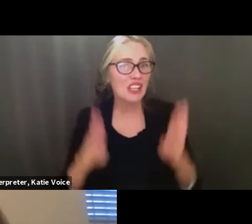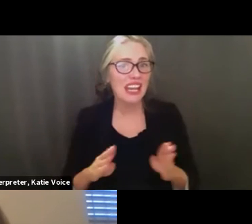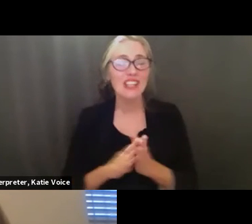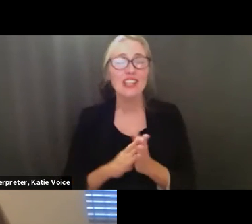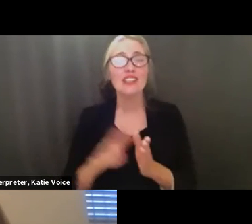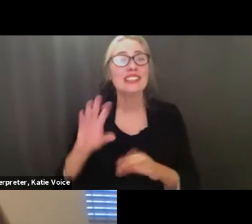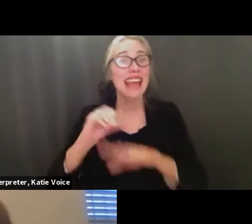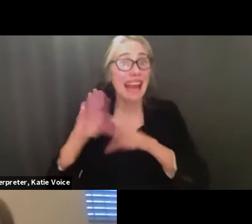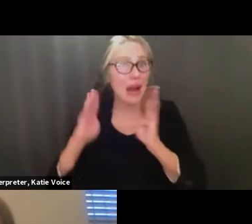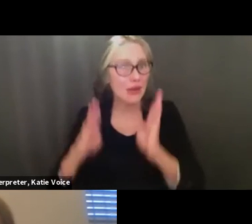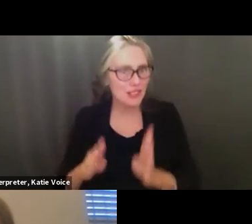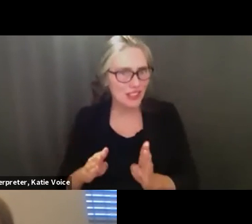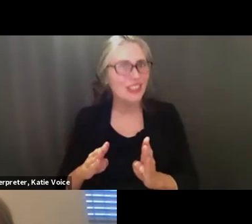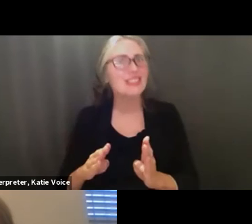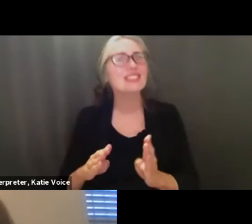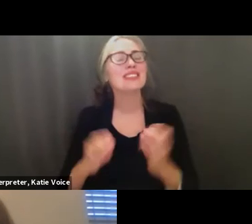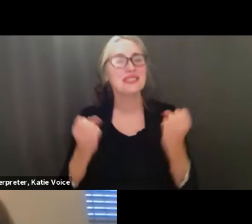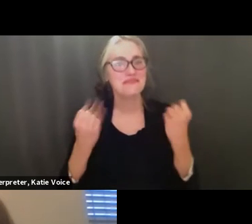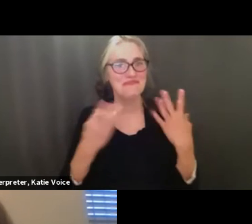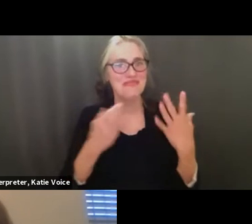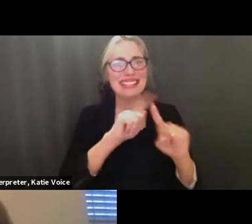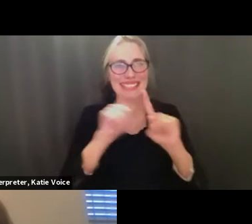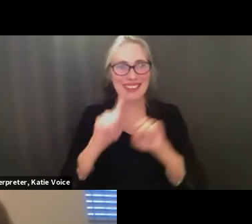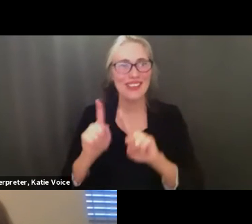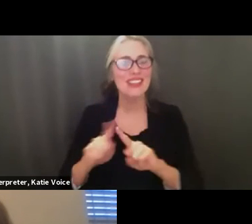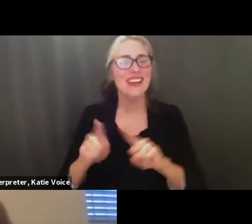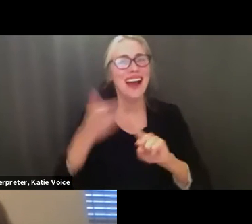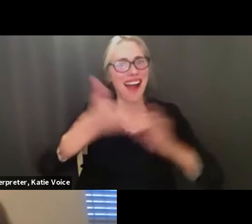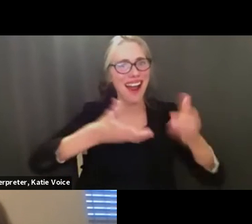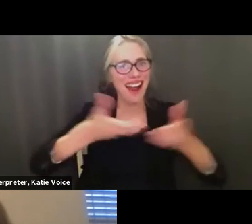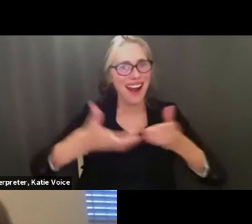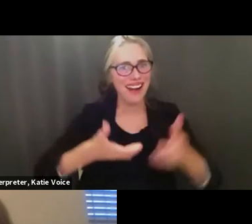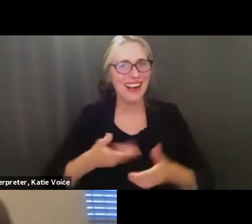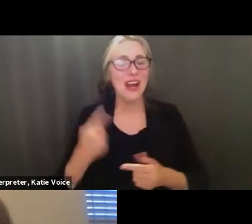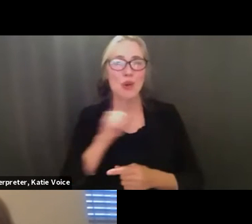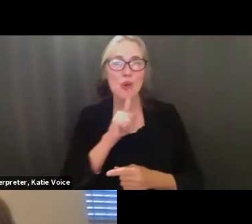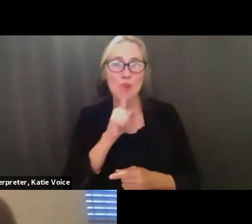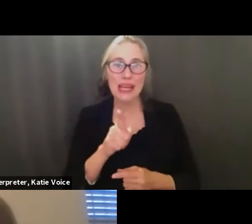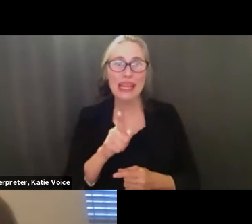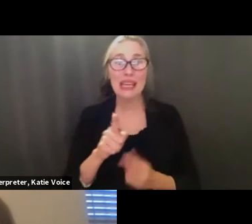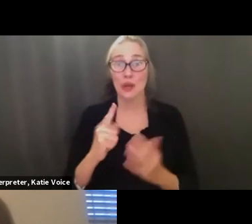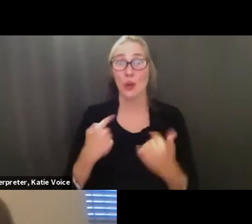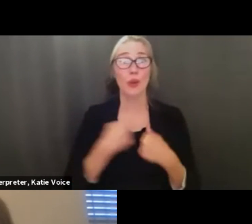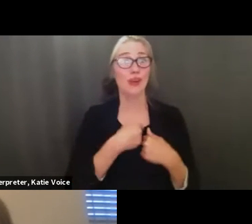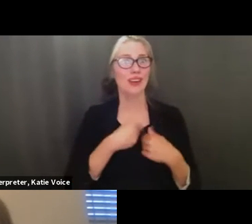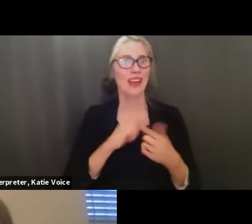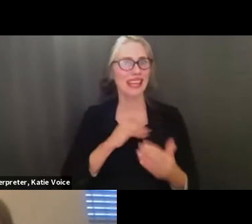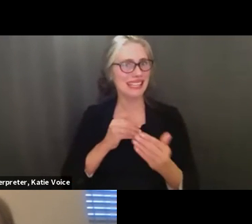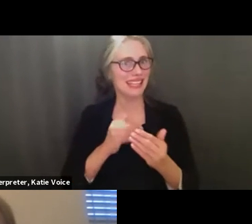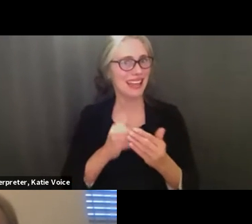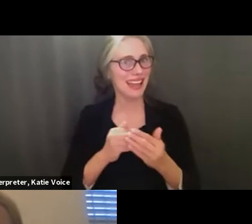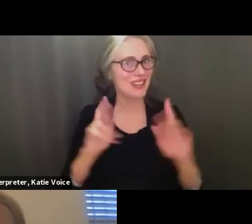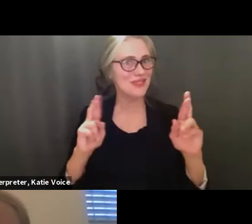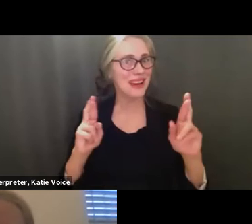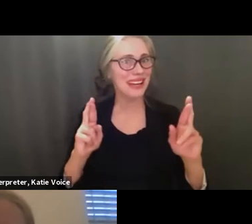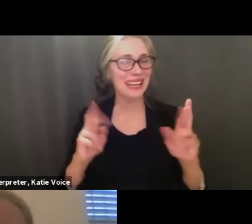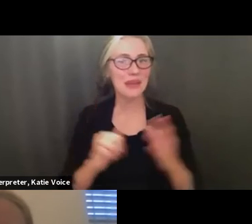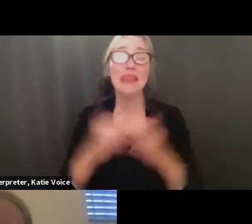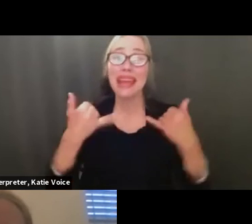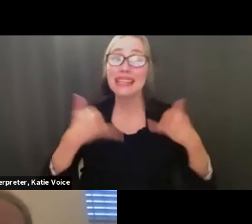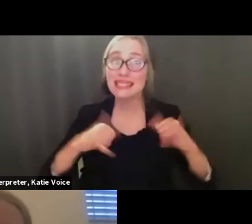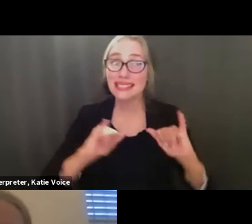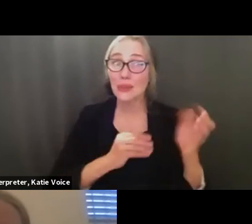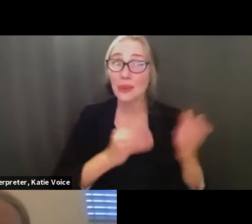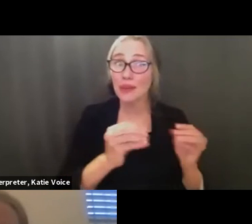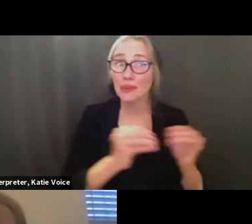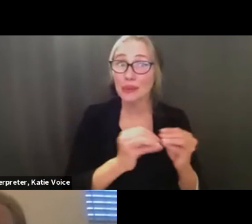de maestro y muchos otros empleados para el distrito. Entonces, estamos muy emocionados de que